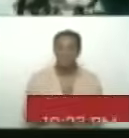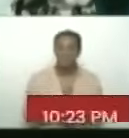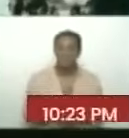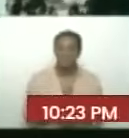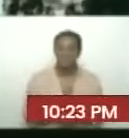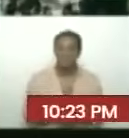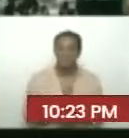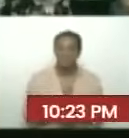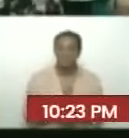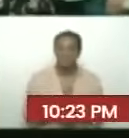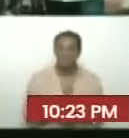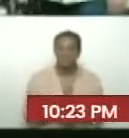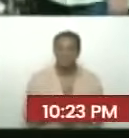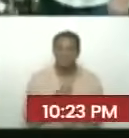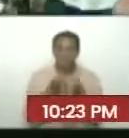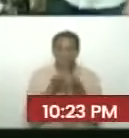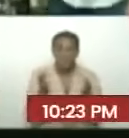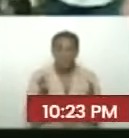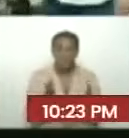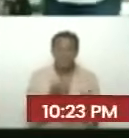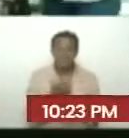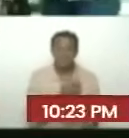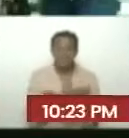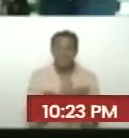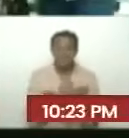Bueno. Una belleza, ¿viste, Carolina?